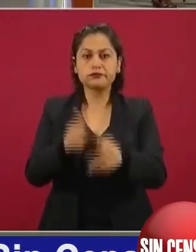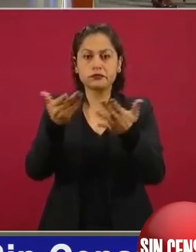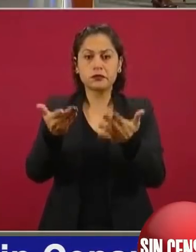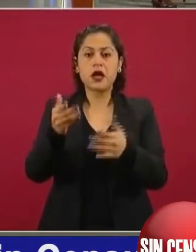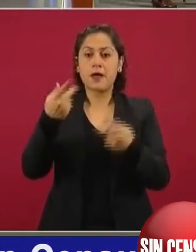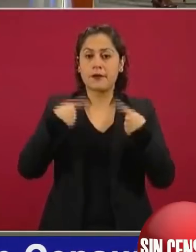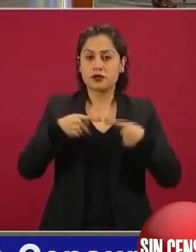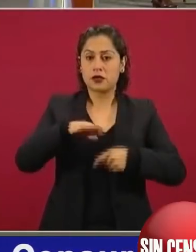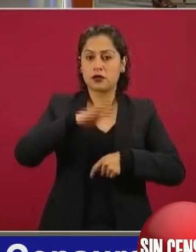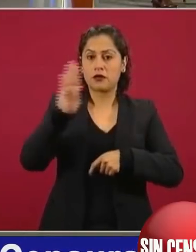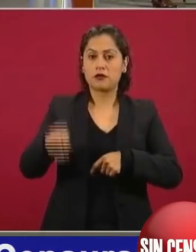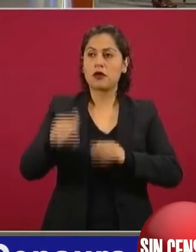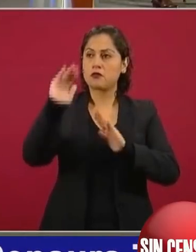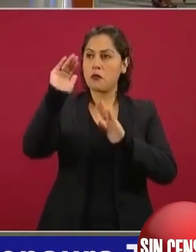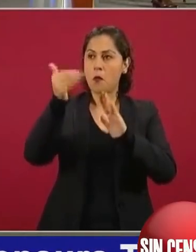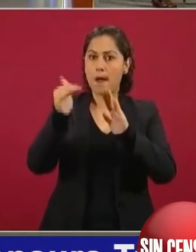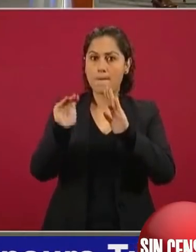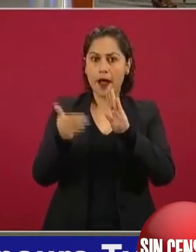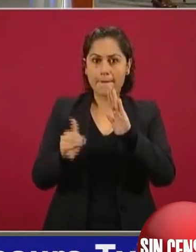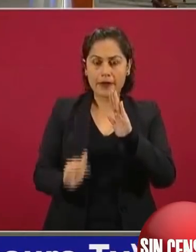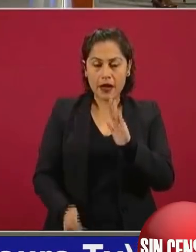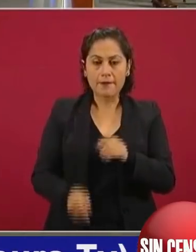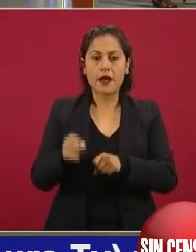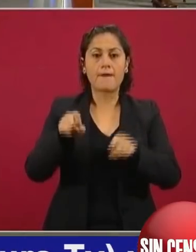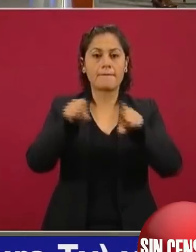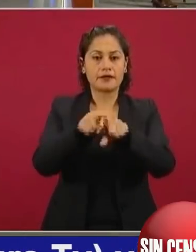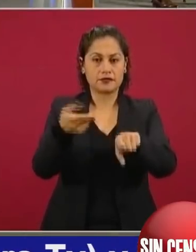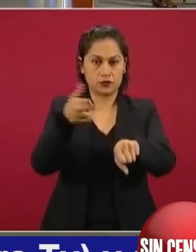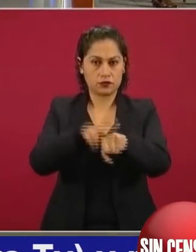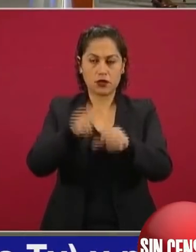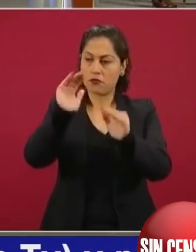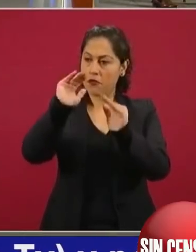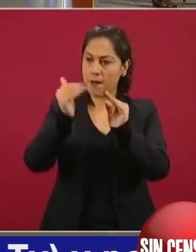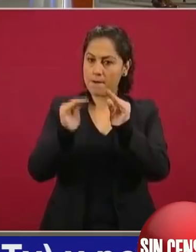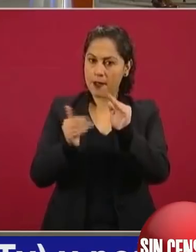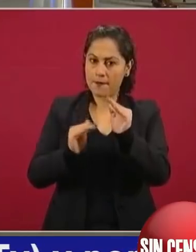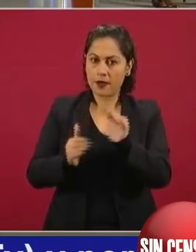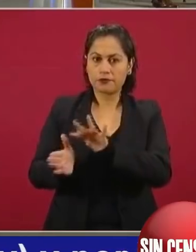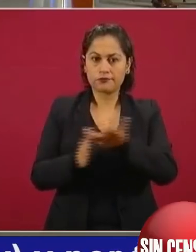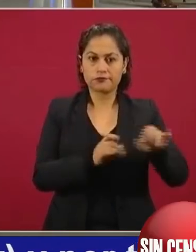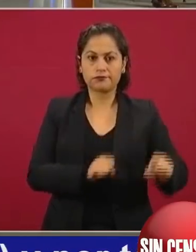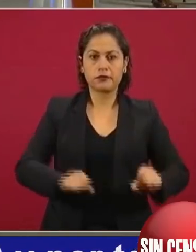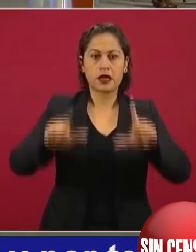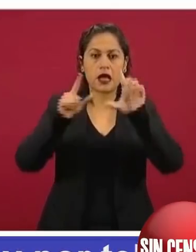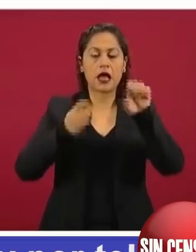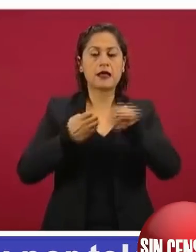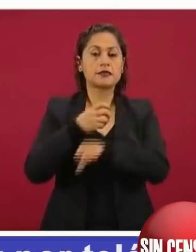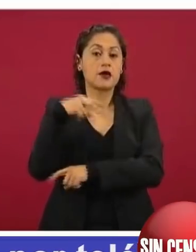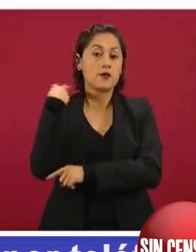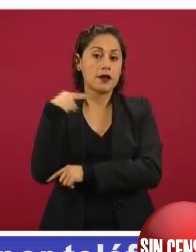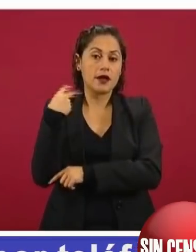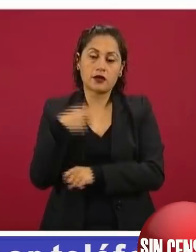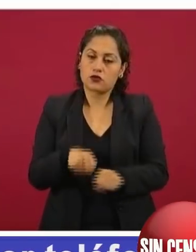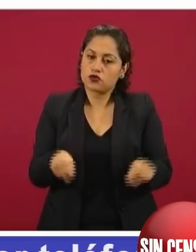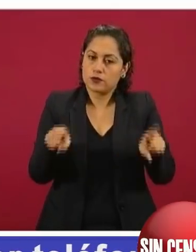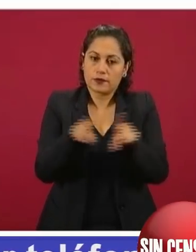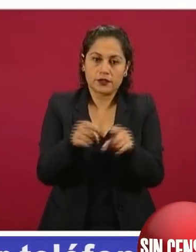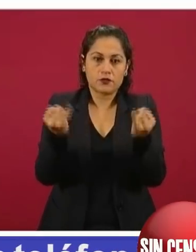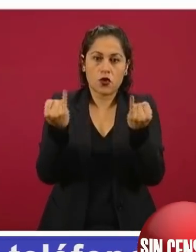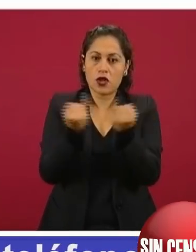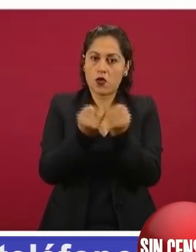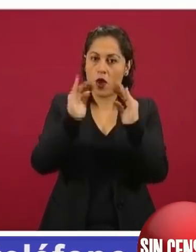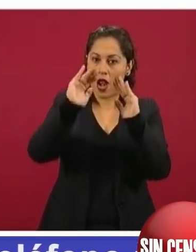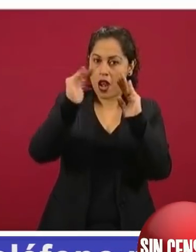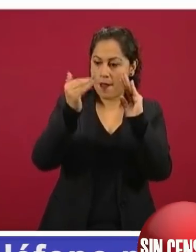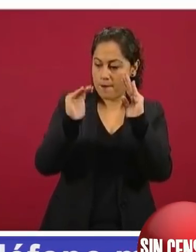reducción continua. La siguiente, lo mismo que la hospitalización. La siguiente. Veracruz, mismo patrón, vemos reducción de los